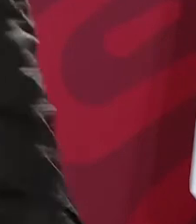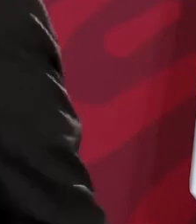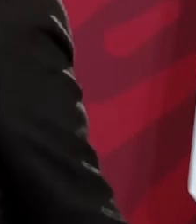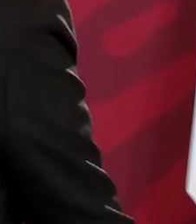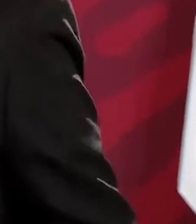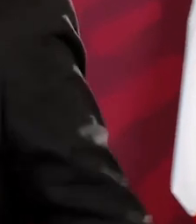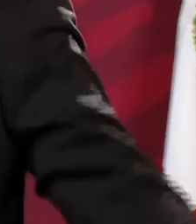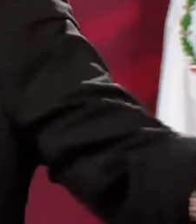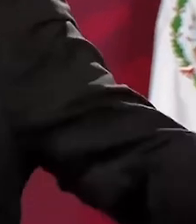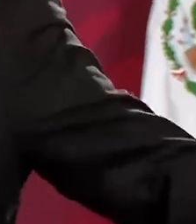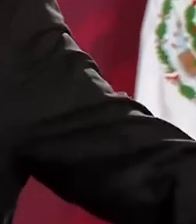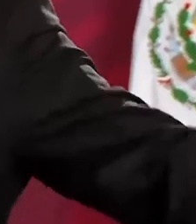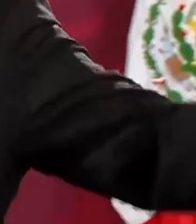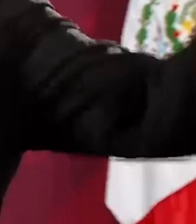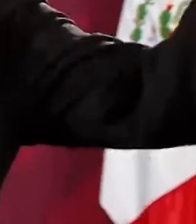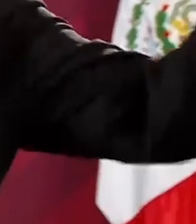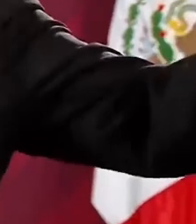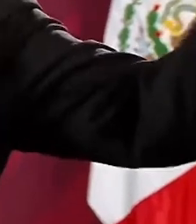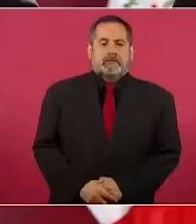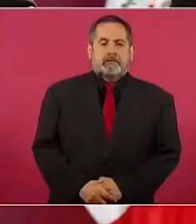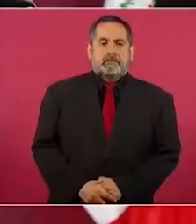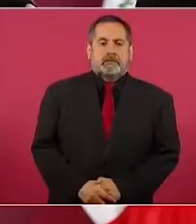y se elevó